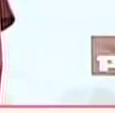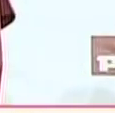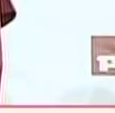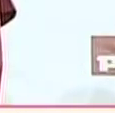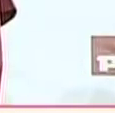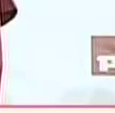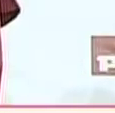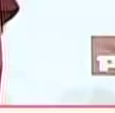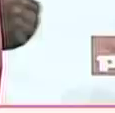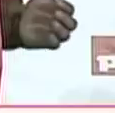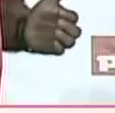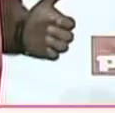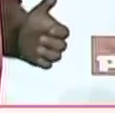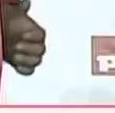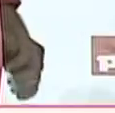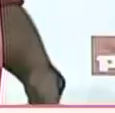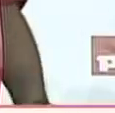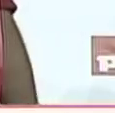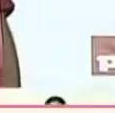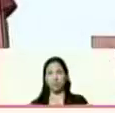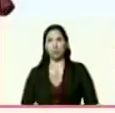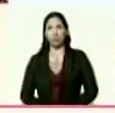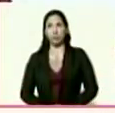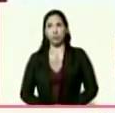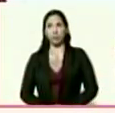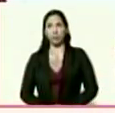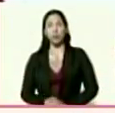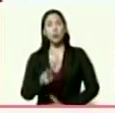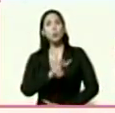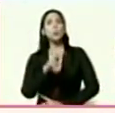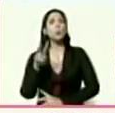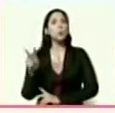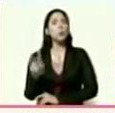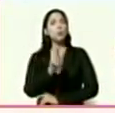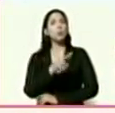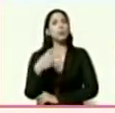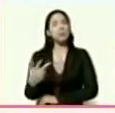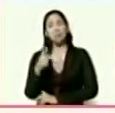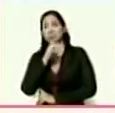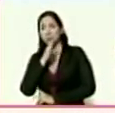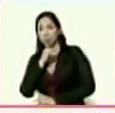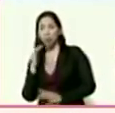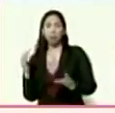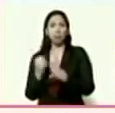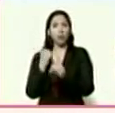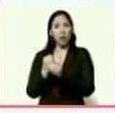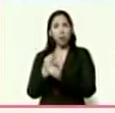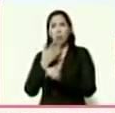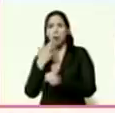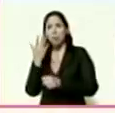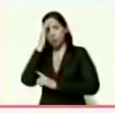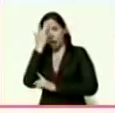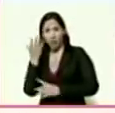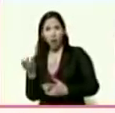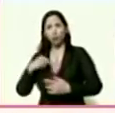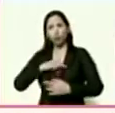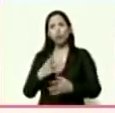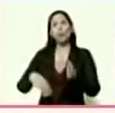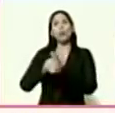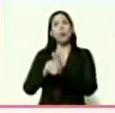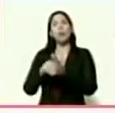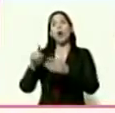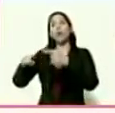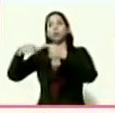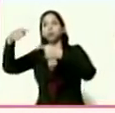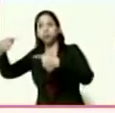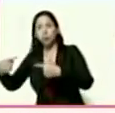23, como está cerca el tema de carnaval, no trabajaremos, sino que lo retomaremos luego en la